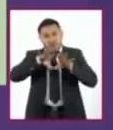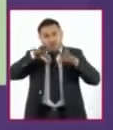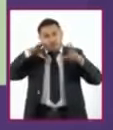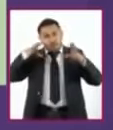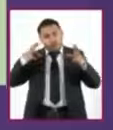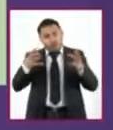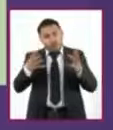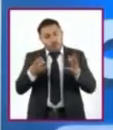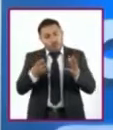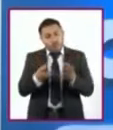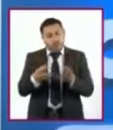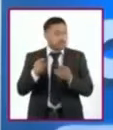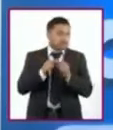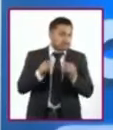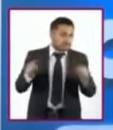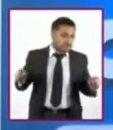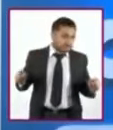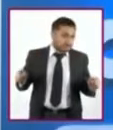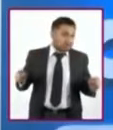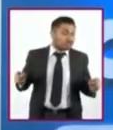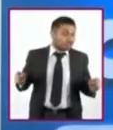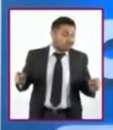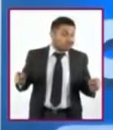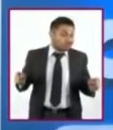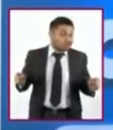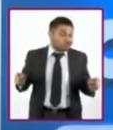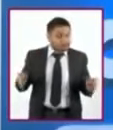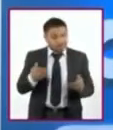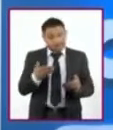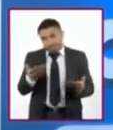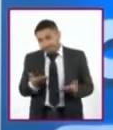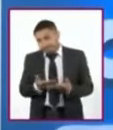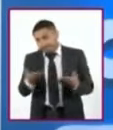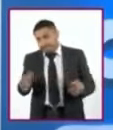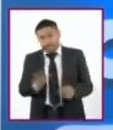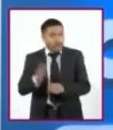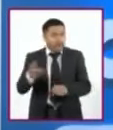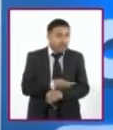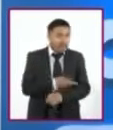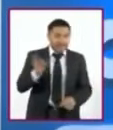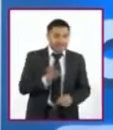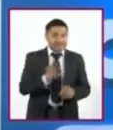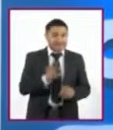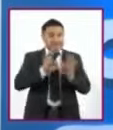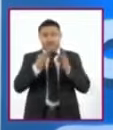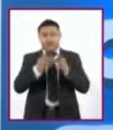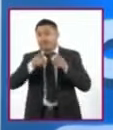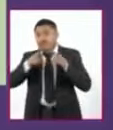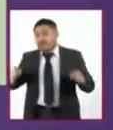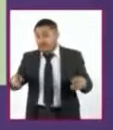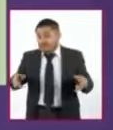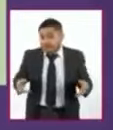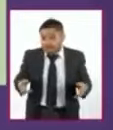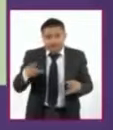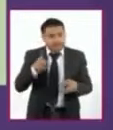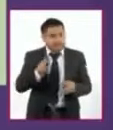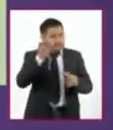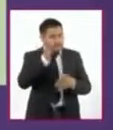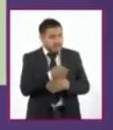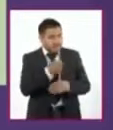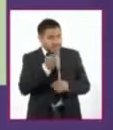original. Veamos qué ocurre si hacemos otro corte en una posición diferente, pero en este